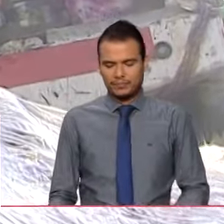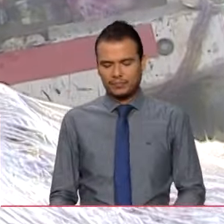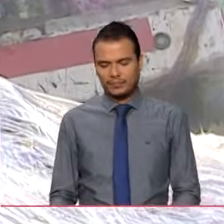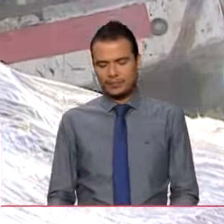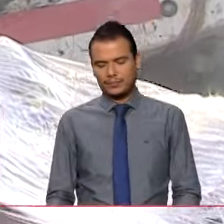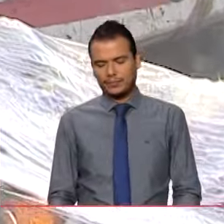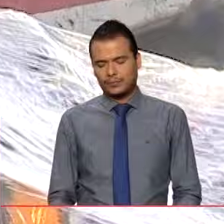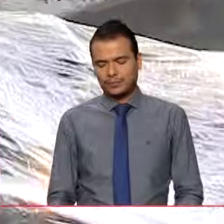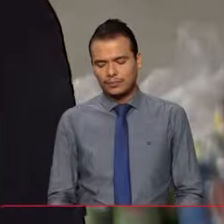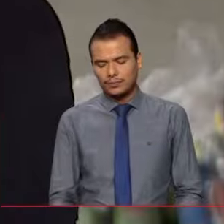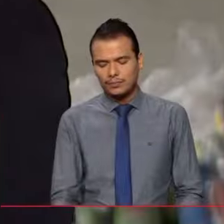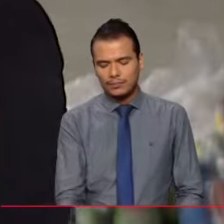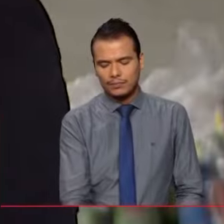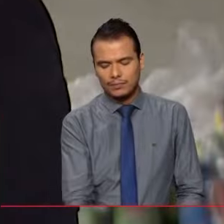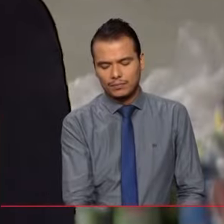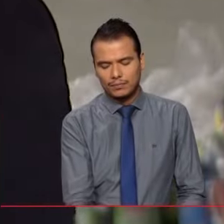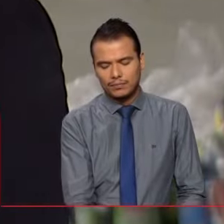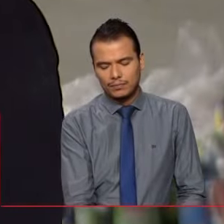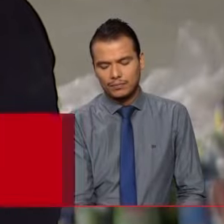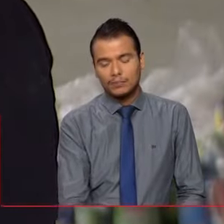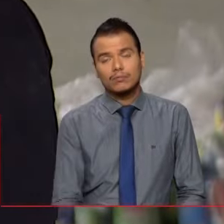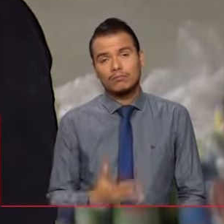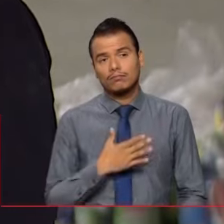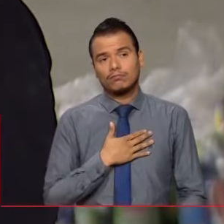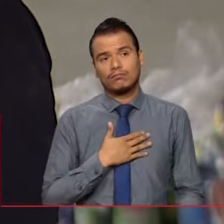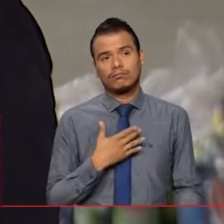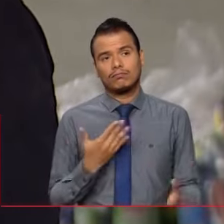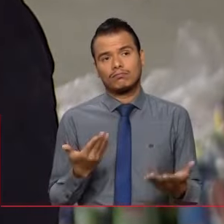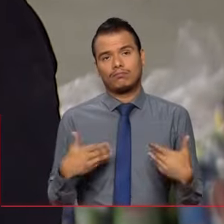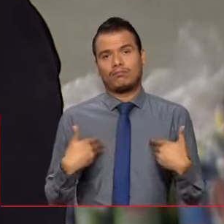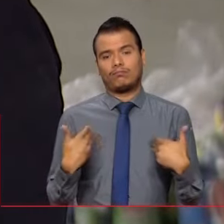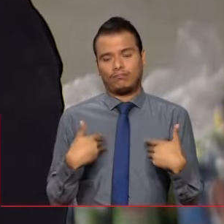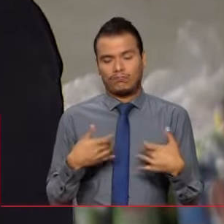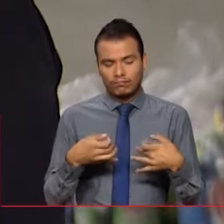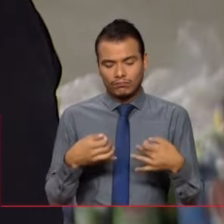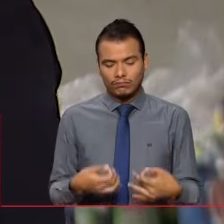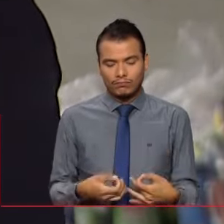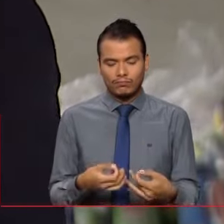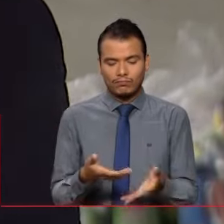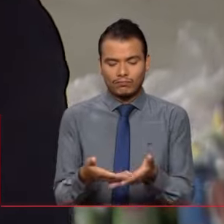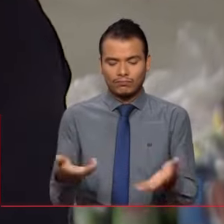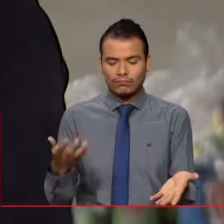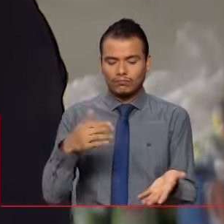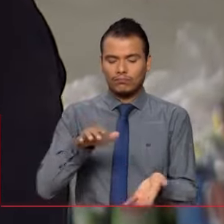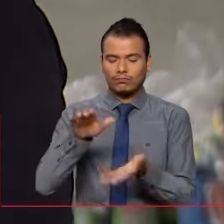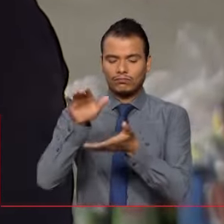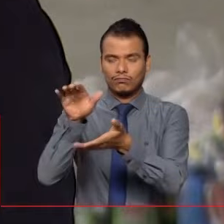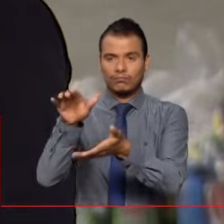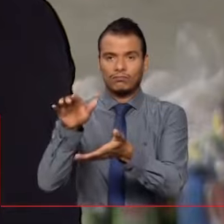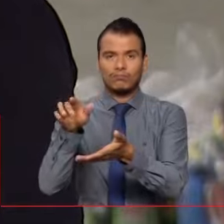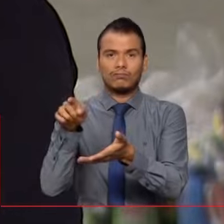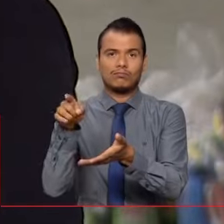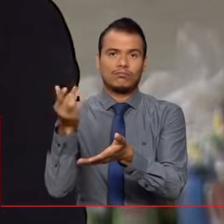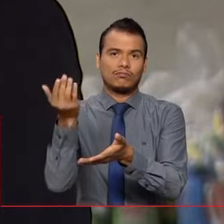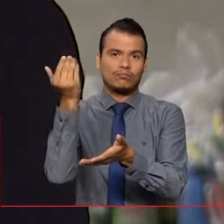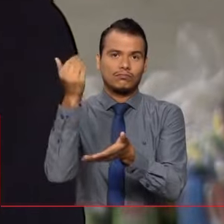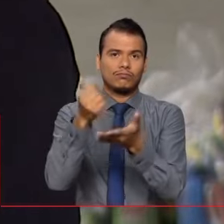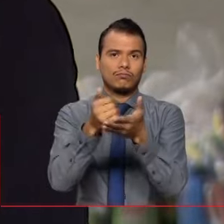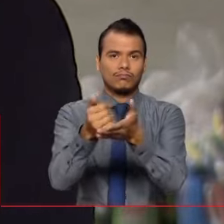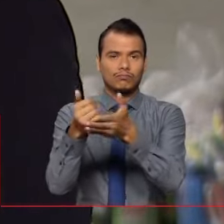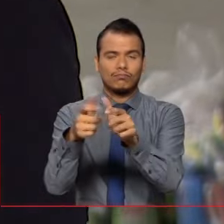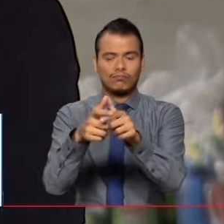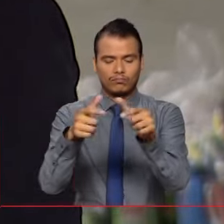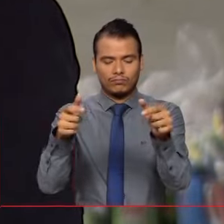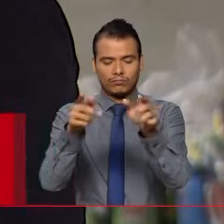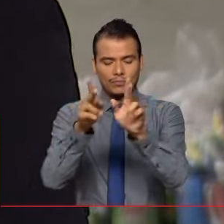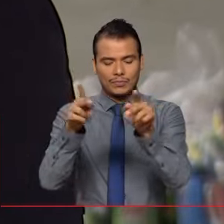pues es algo agradable saber de que los productos que transportamos y llevamos aquí les van a dar un buen beneficio allá a los de la